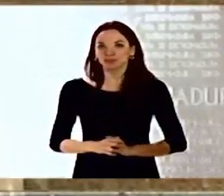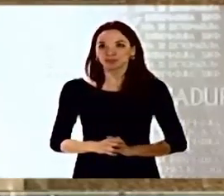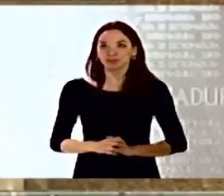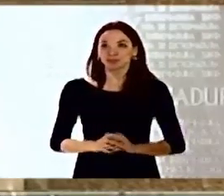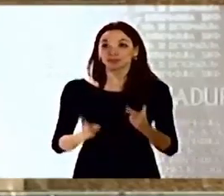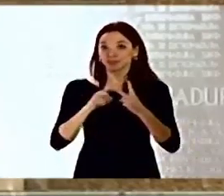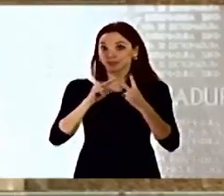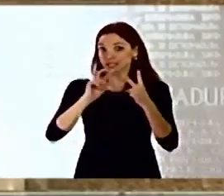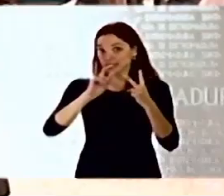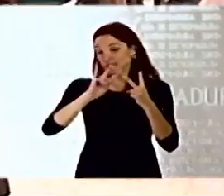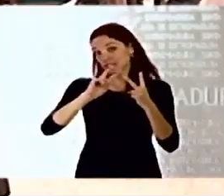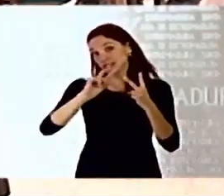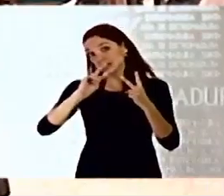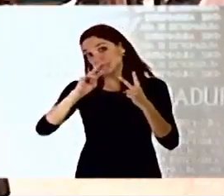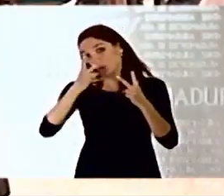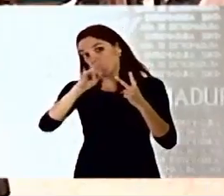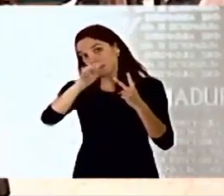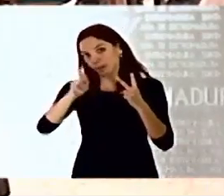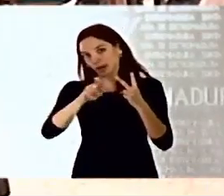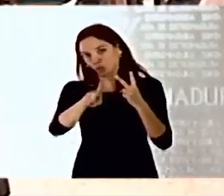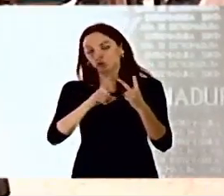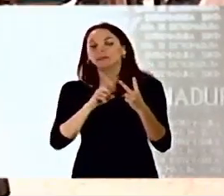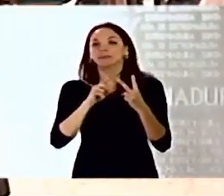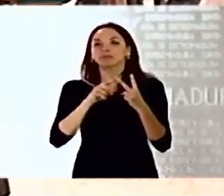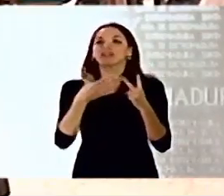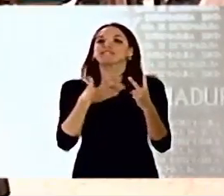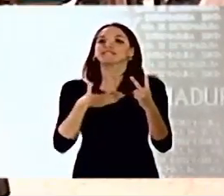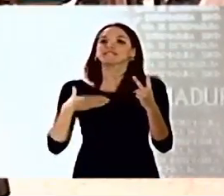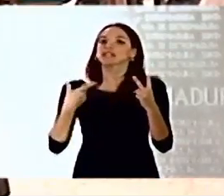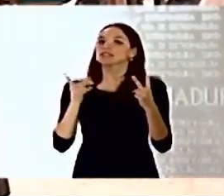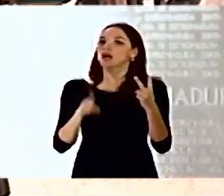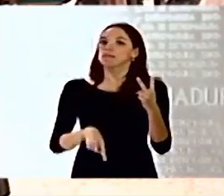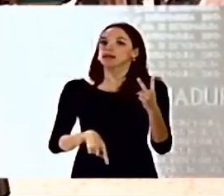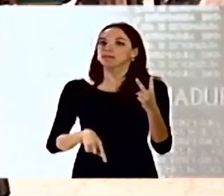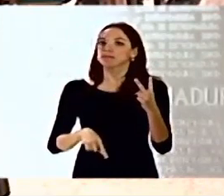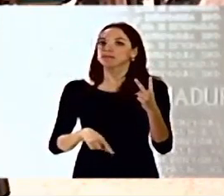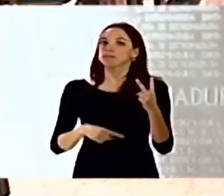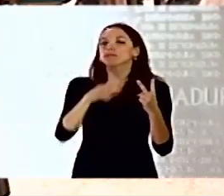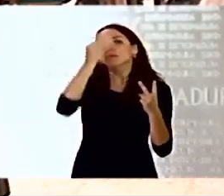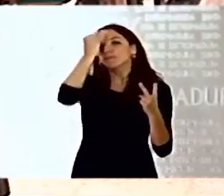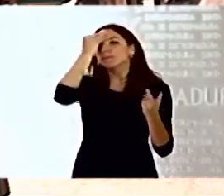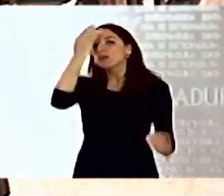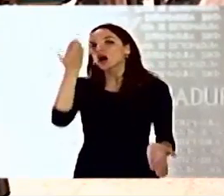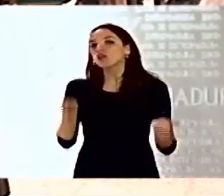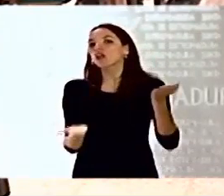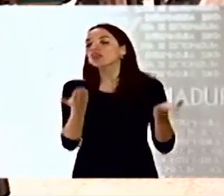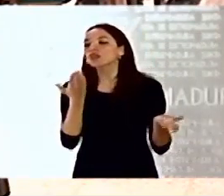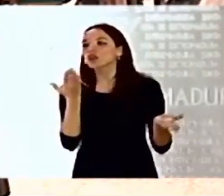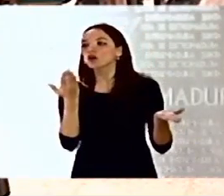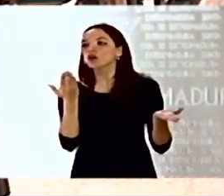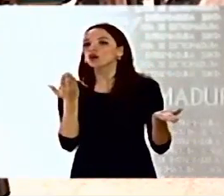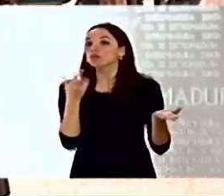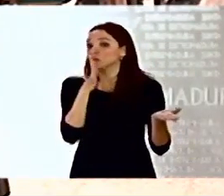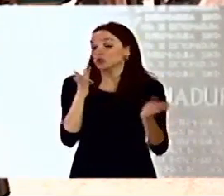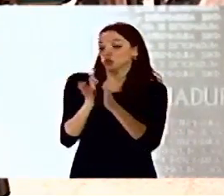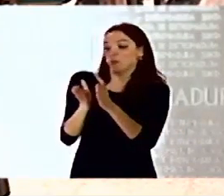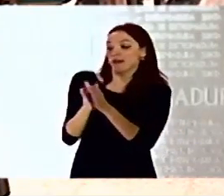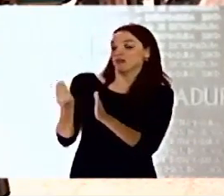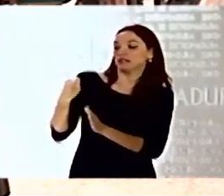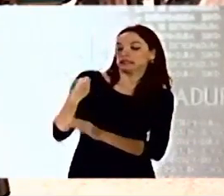luego, una segunda pregunta. Termine, perdón. Un poco quería también una valoración que me piden también los compañeros en